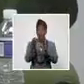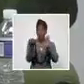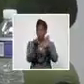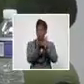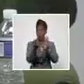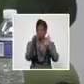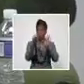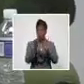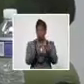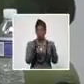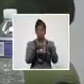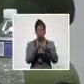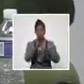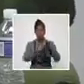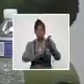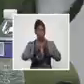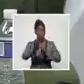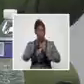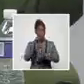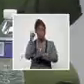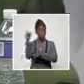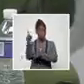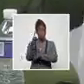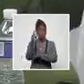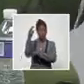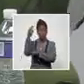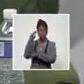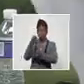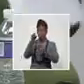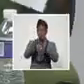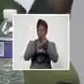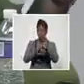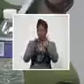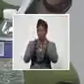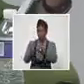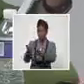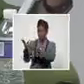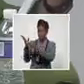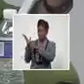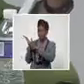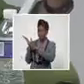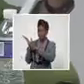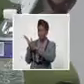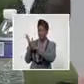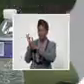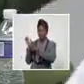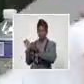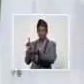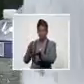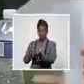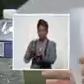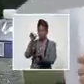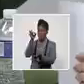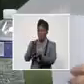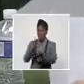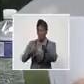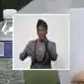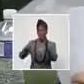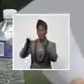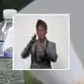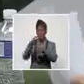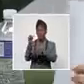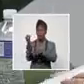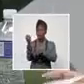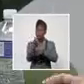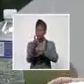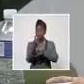el Grupo Temporal Nacional. Y aquí está la carta firmada por el primer ministro,